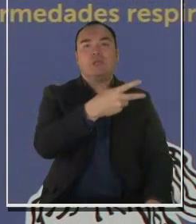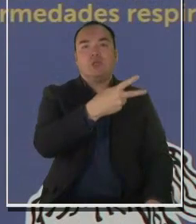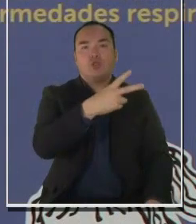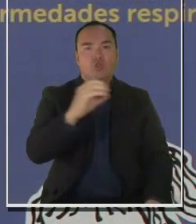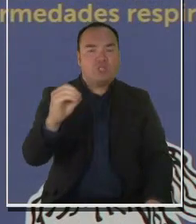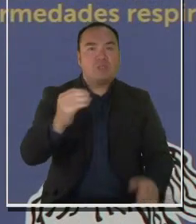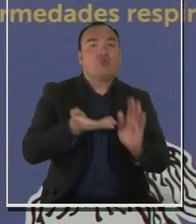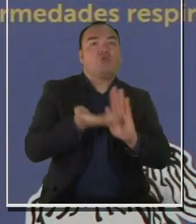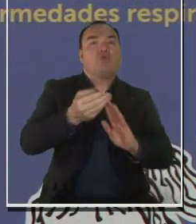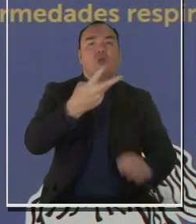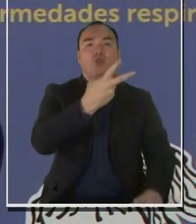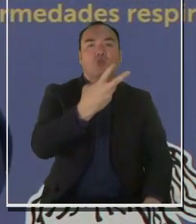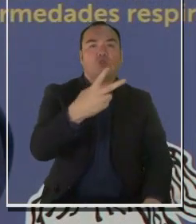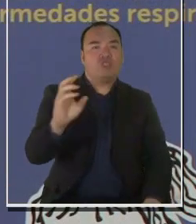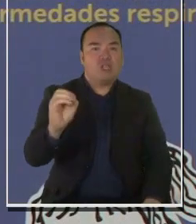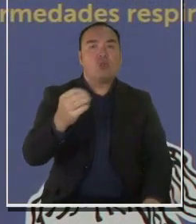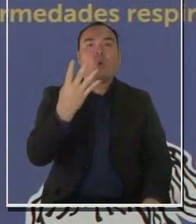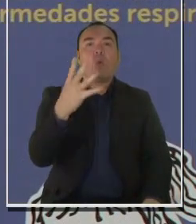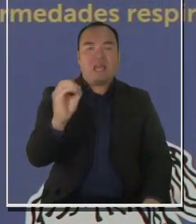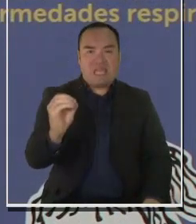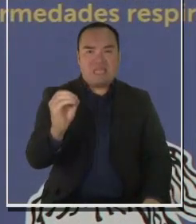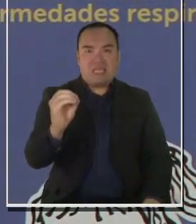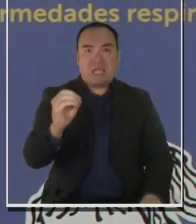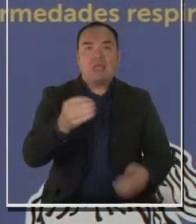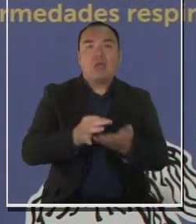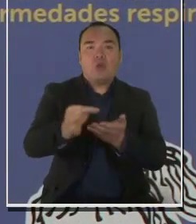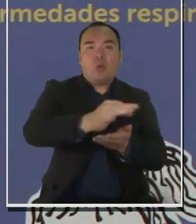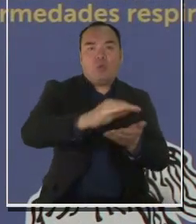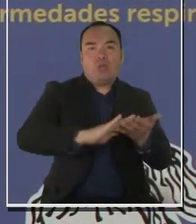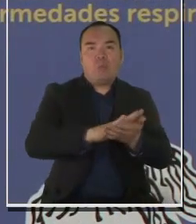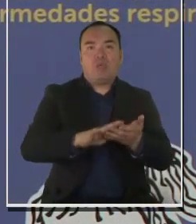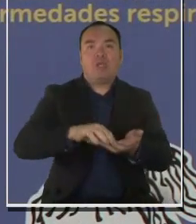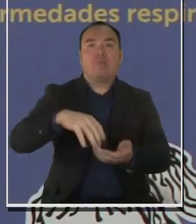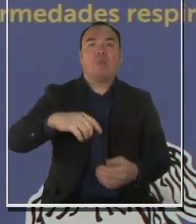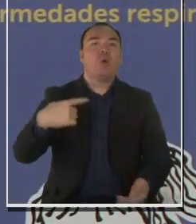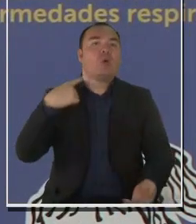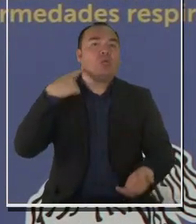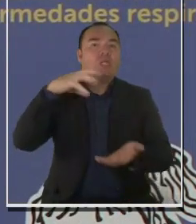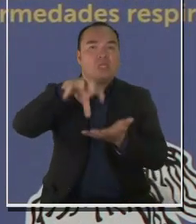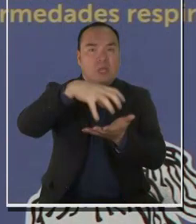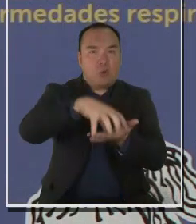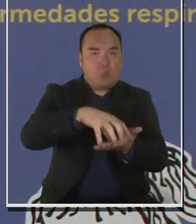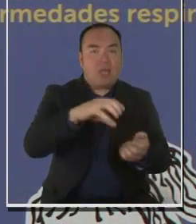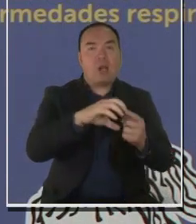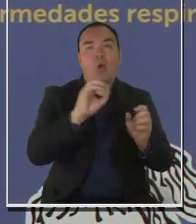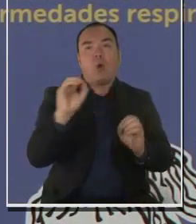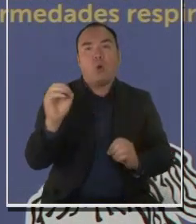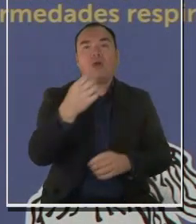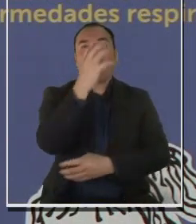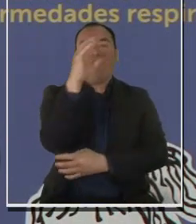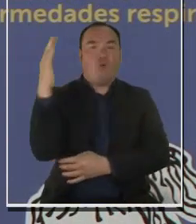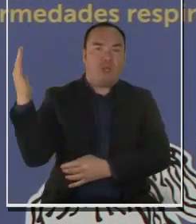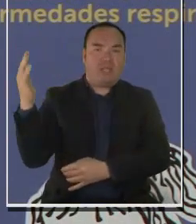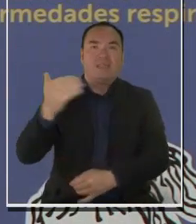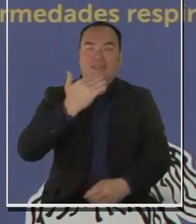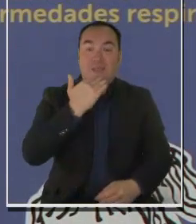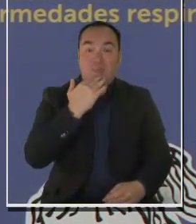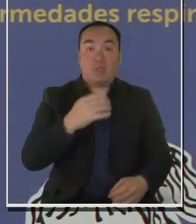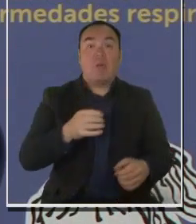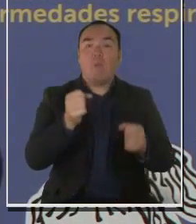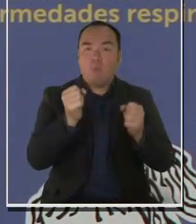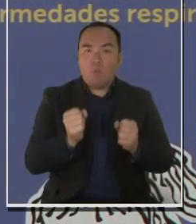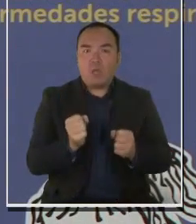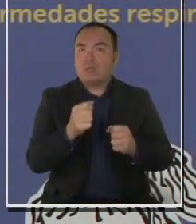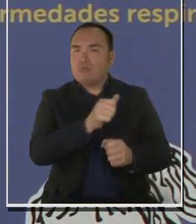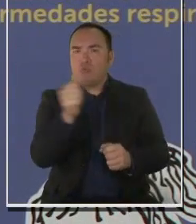de vacunación, especialmente en comunas, como por ejemplo en Quinta Normal o en la comuna del Bosque. También existe la posibilidad de que todos